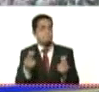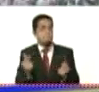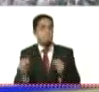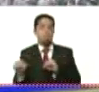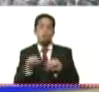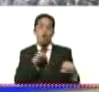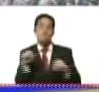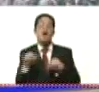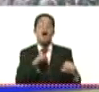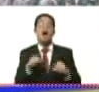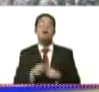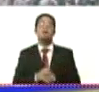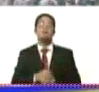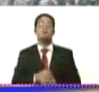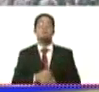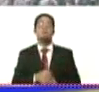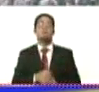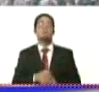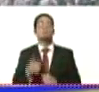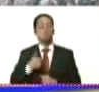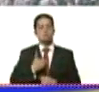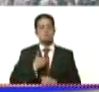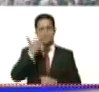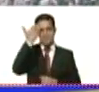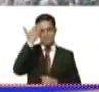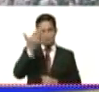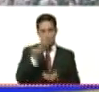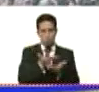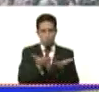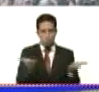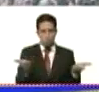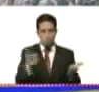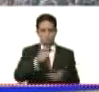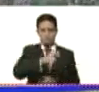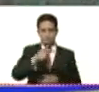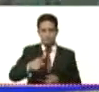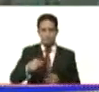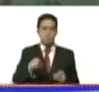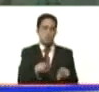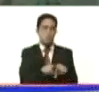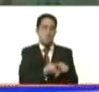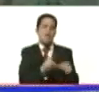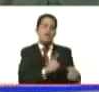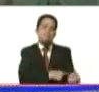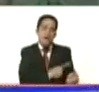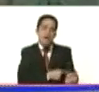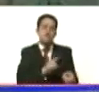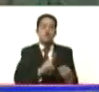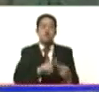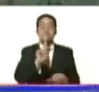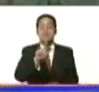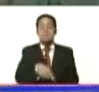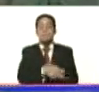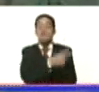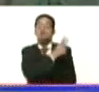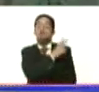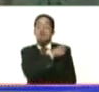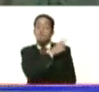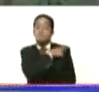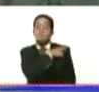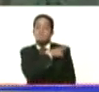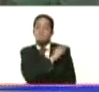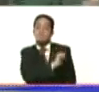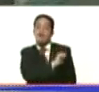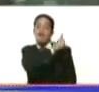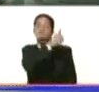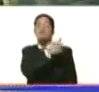aquí, con mi respeto y mi cariño de hermano comandante en jefe que soy de la Fuerza Armada Nacional Bolivariana, y a